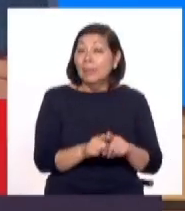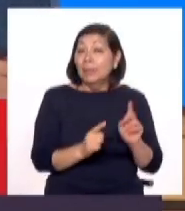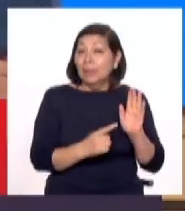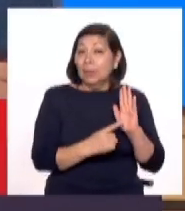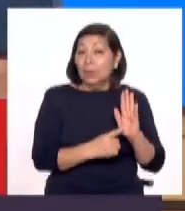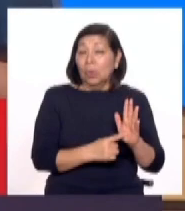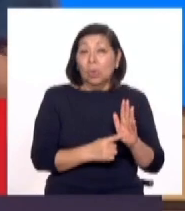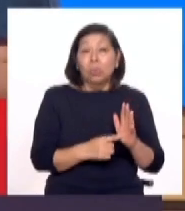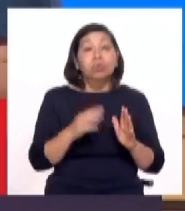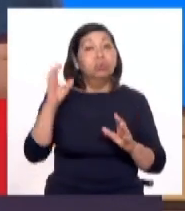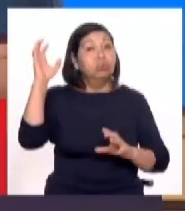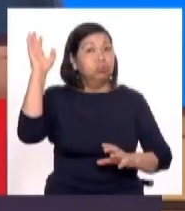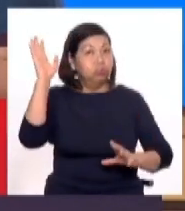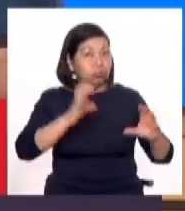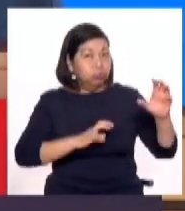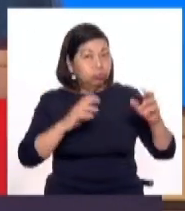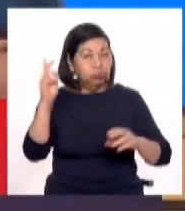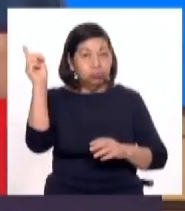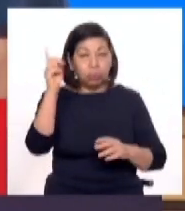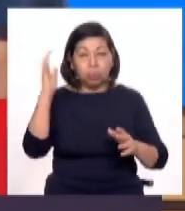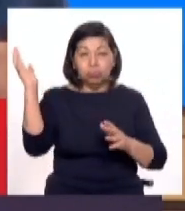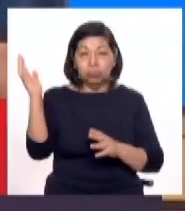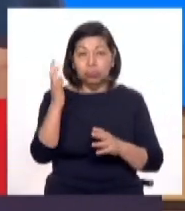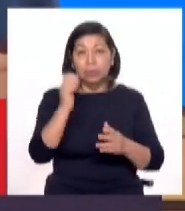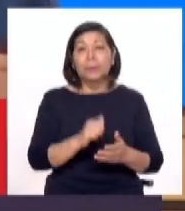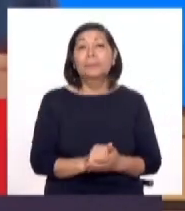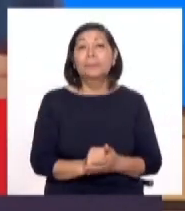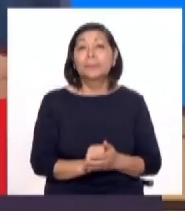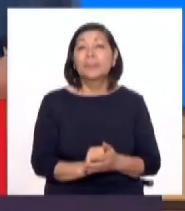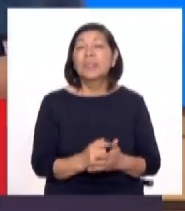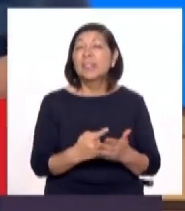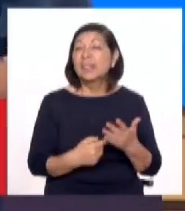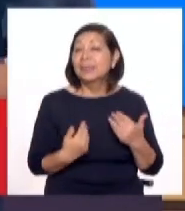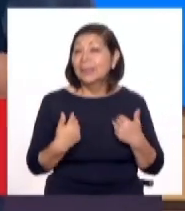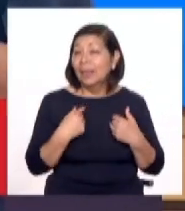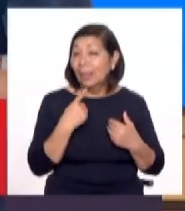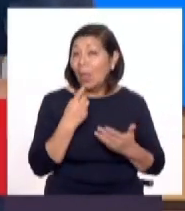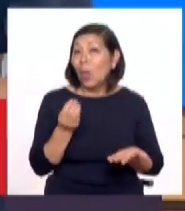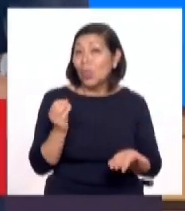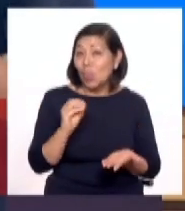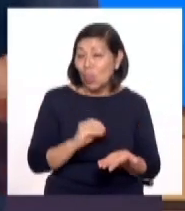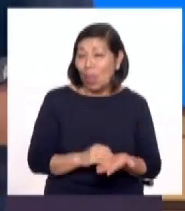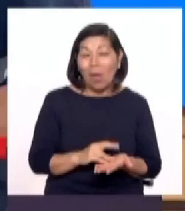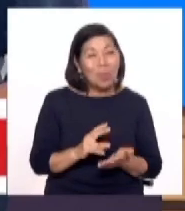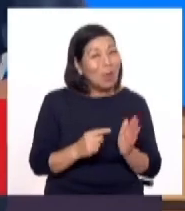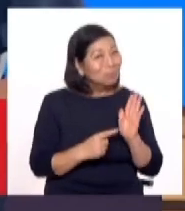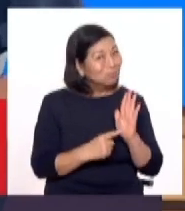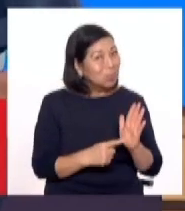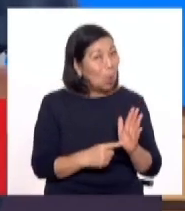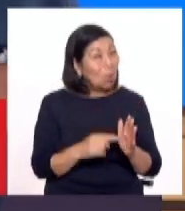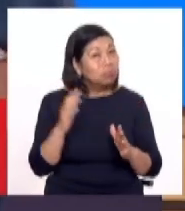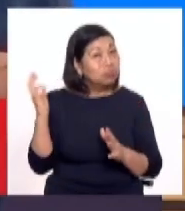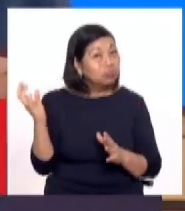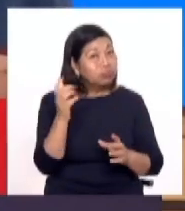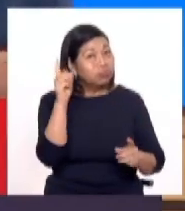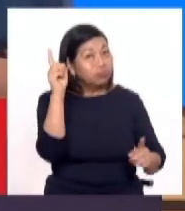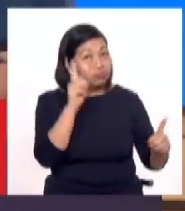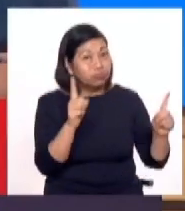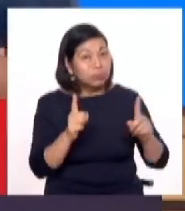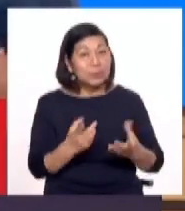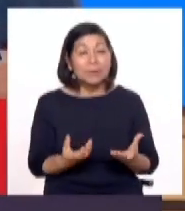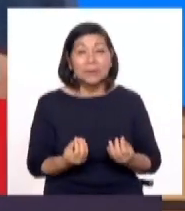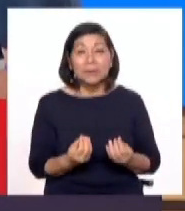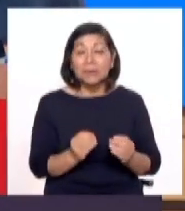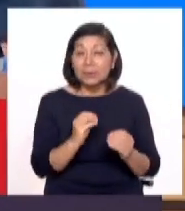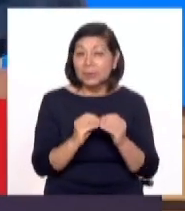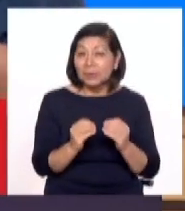presencia de tormentas eléctricas y ráfagas de viento qué recomendaciones tenemos nuevamente no exponerse las tormentas eléctricas